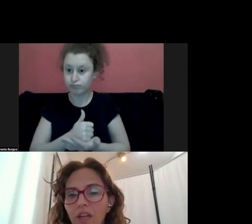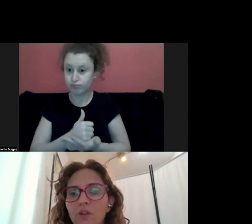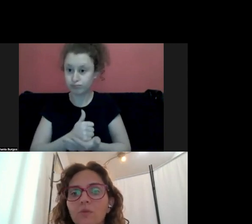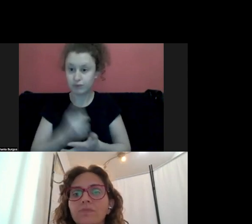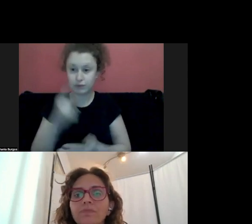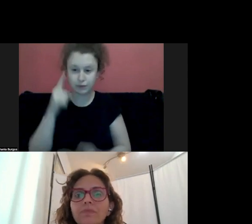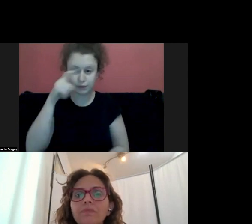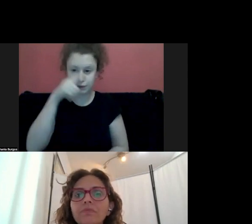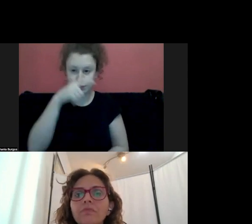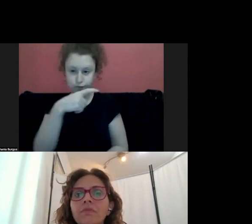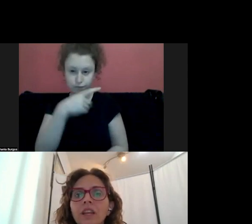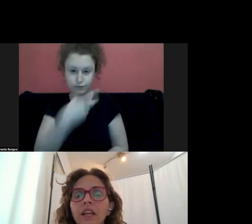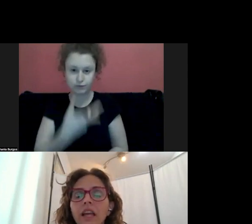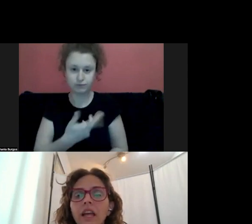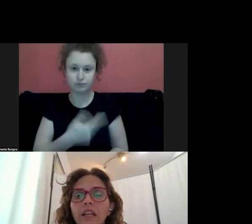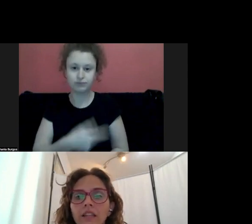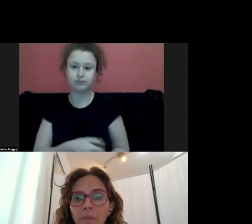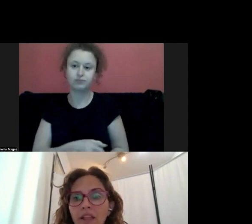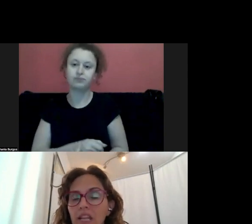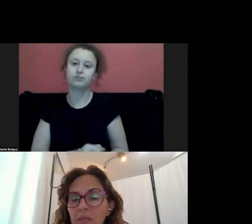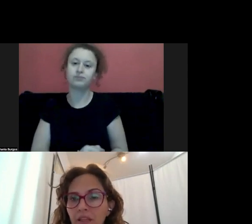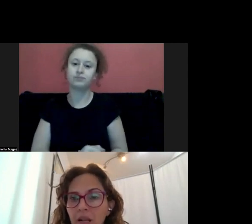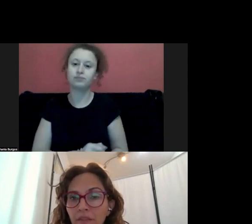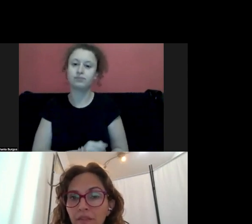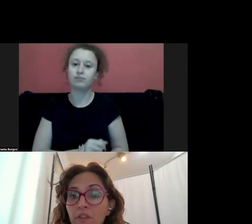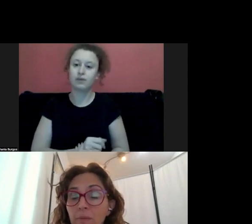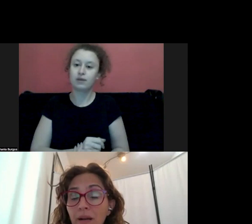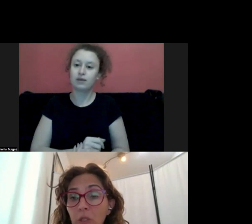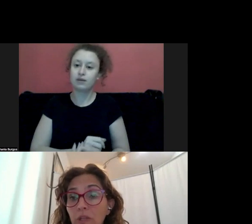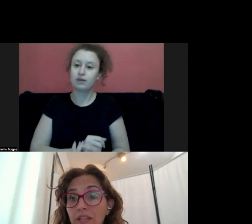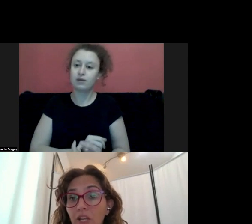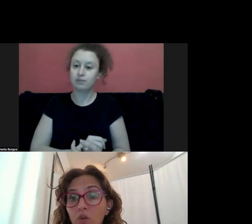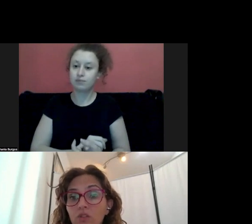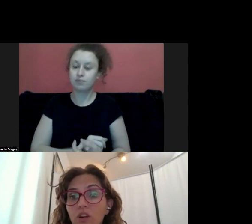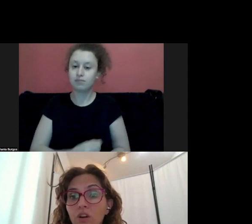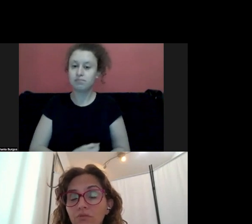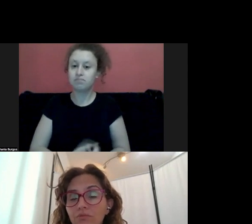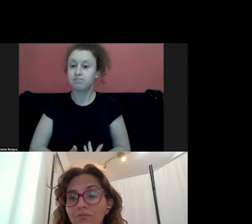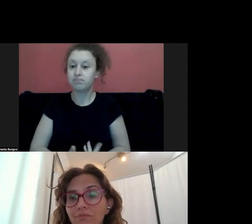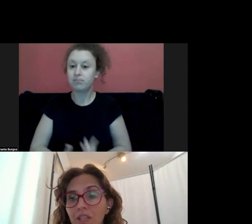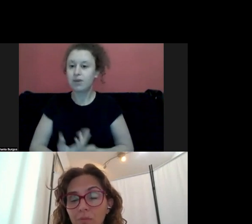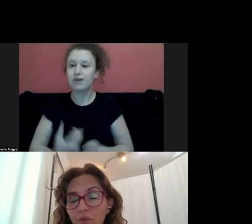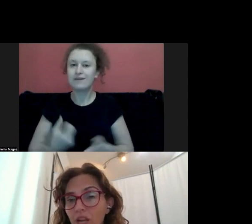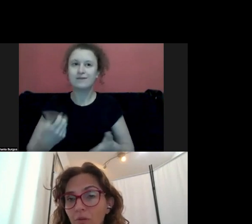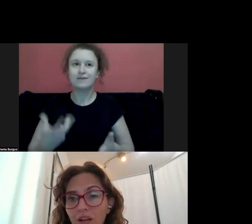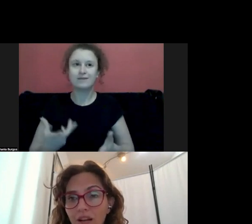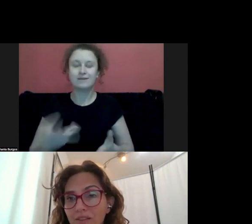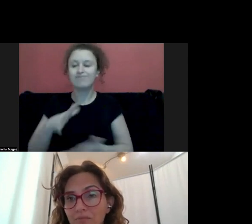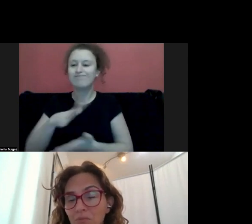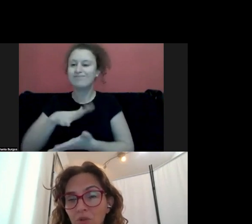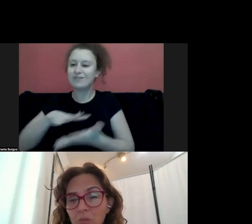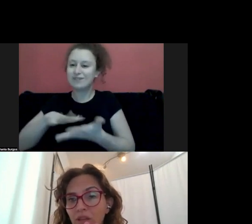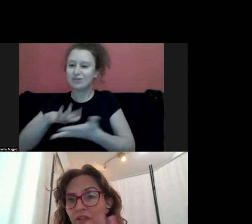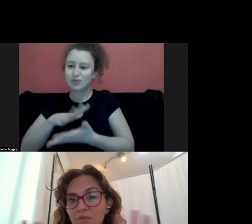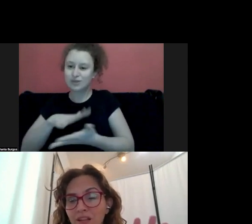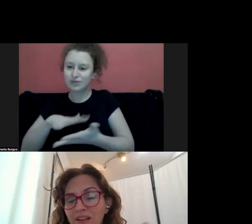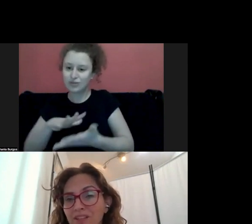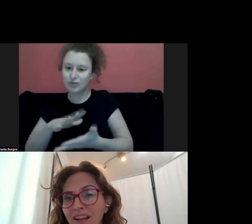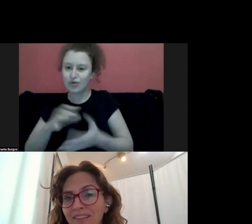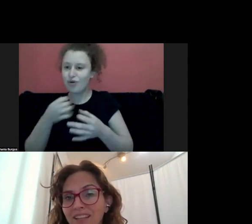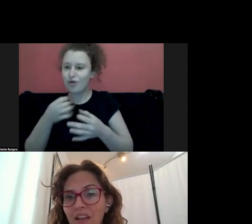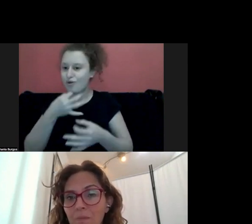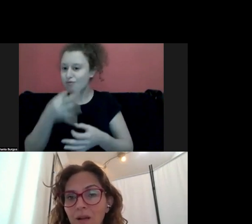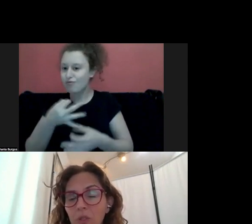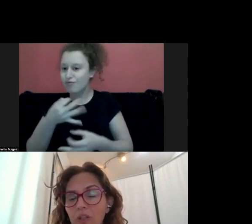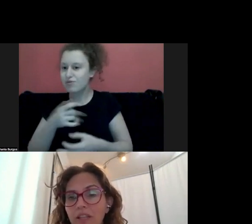niño pequeño. También haré especial mención del impacto del diagnóstico. Se podría hacer una